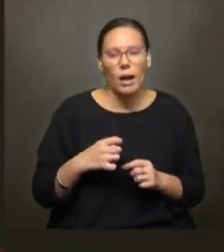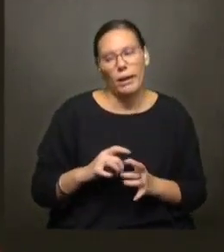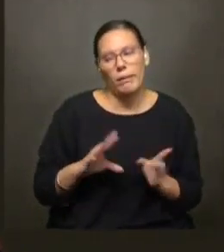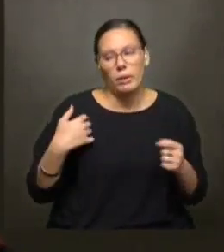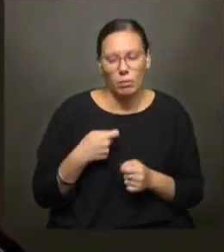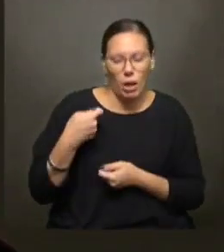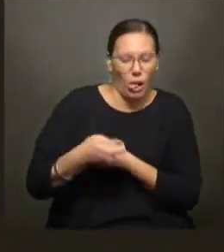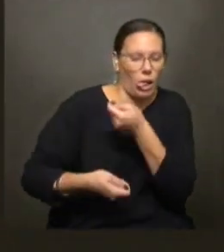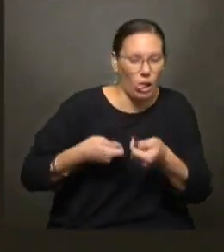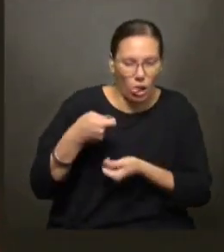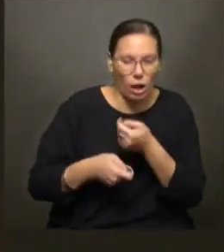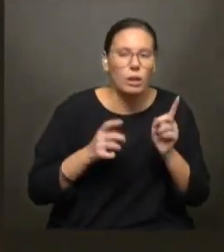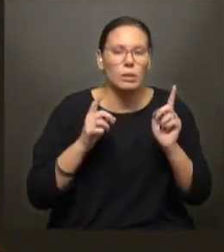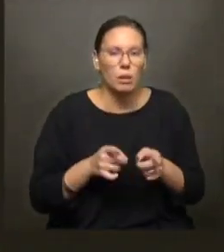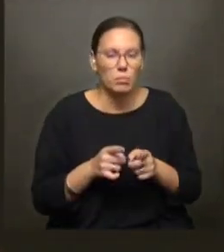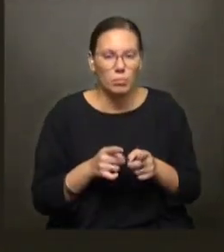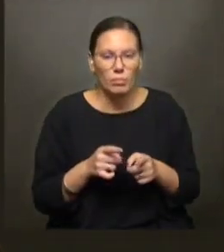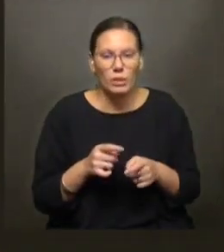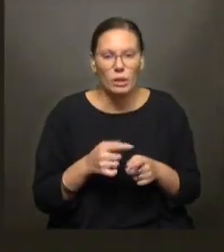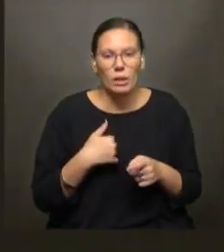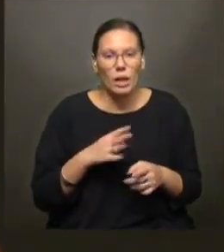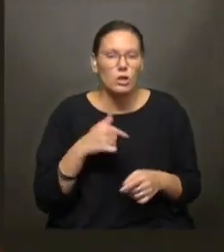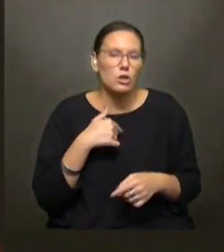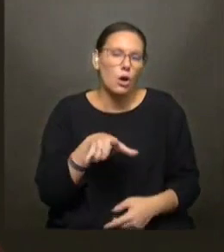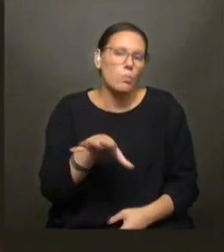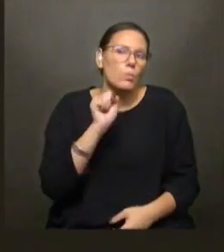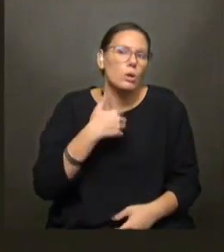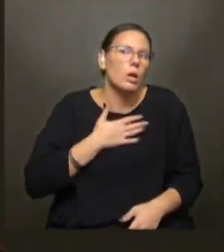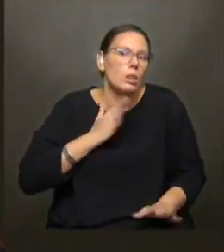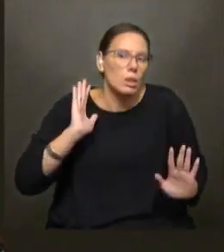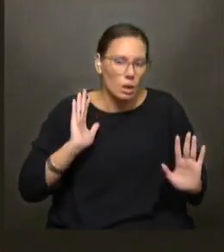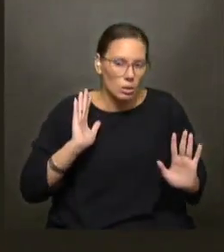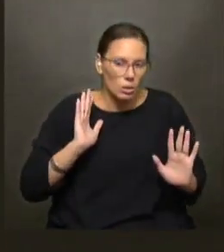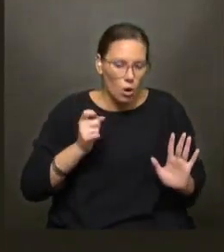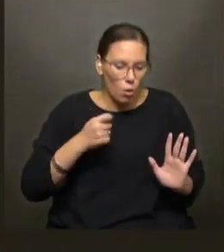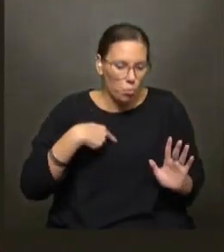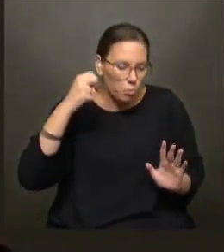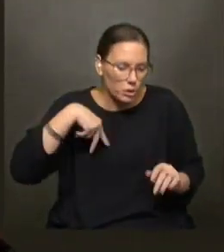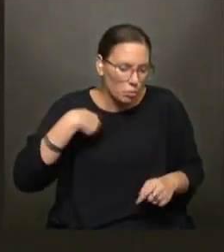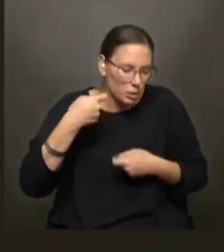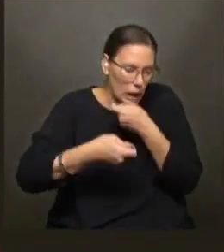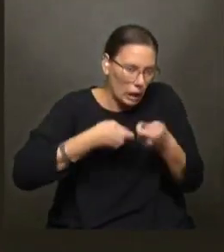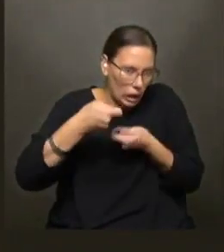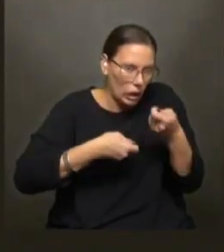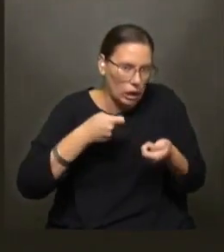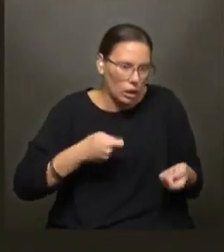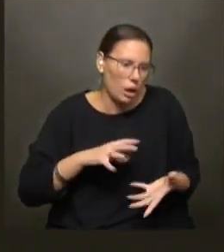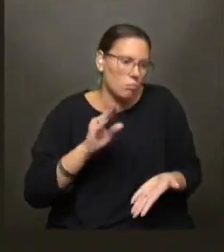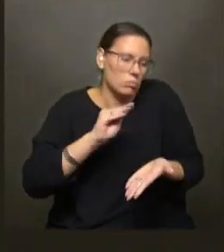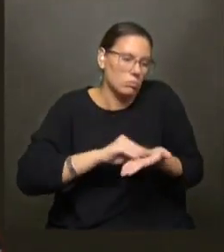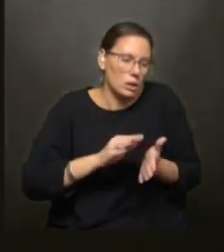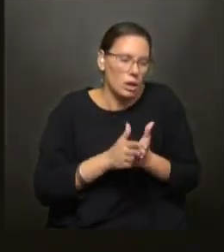Bueno sí Por supuesto que hay una instancia de interpretación personal del de lo que fueron todas esas anécdotas que están volcadas en el libro